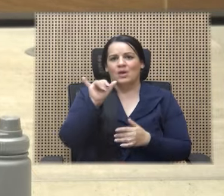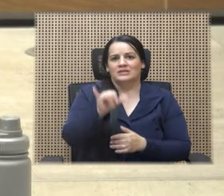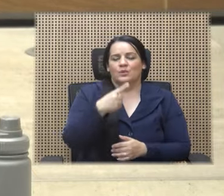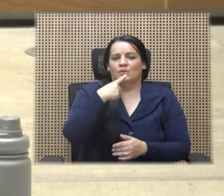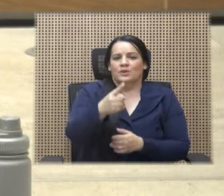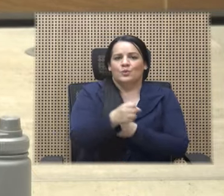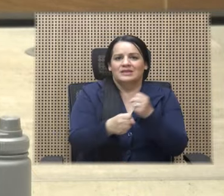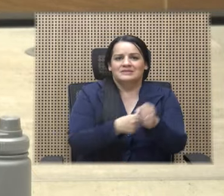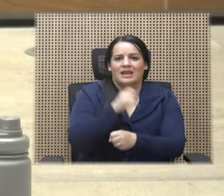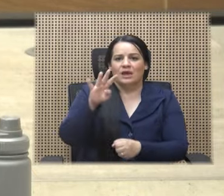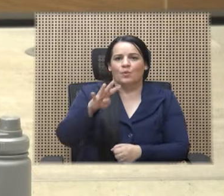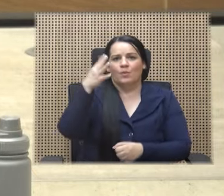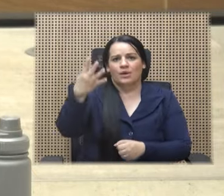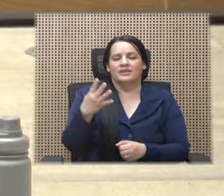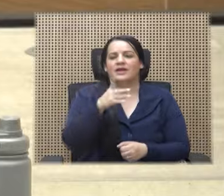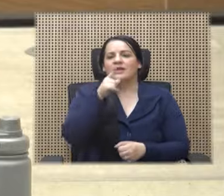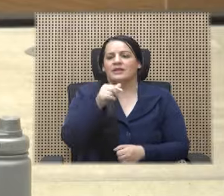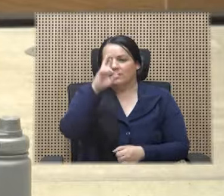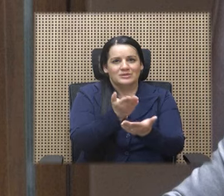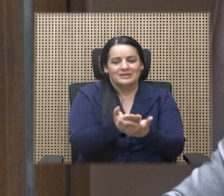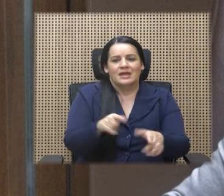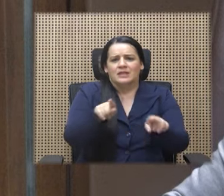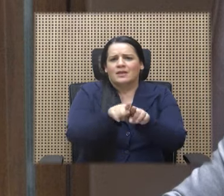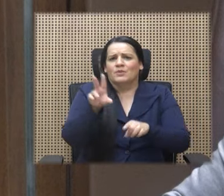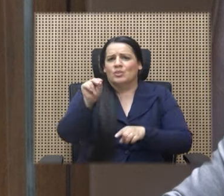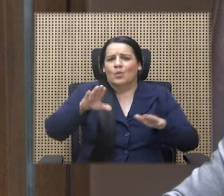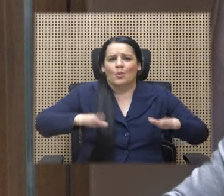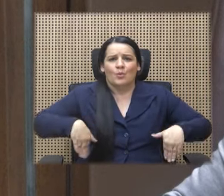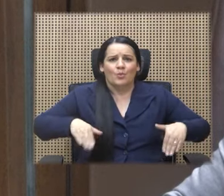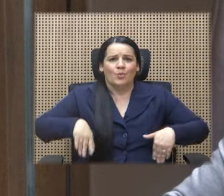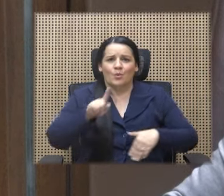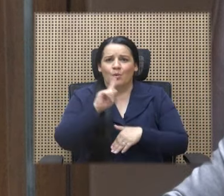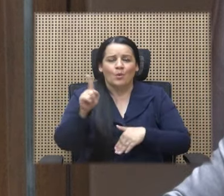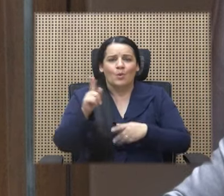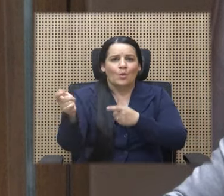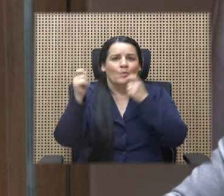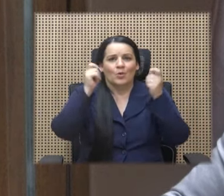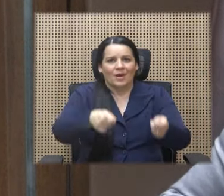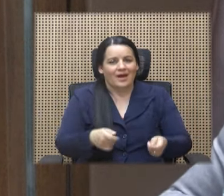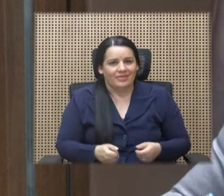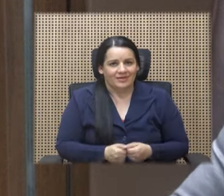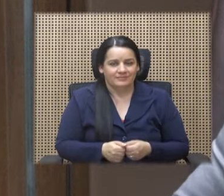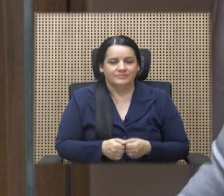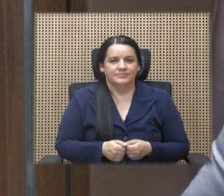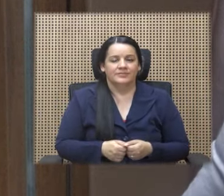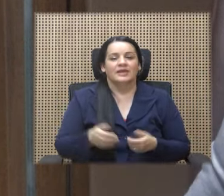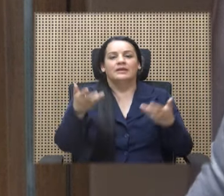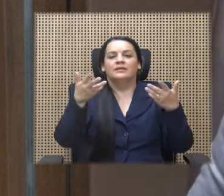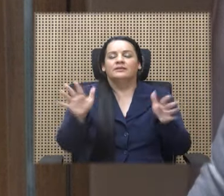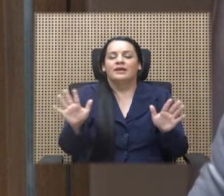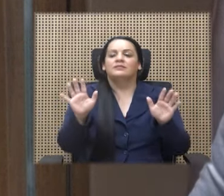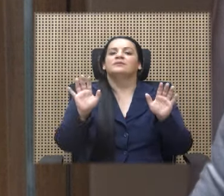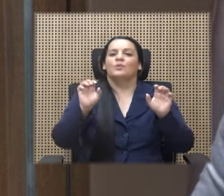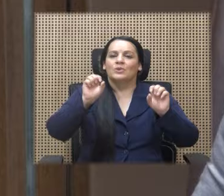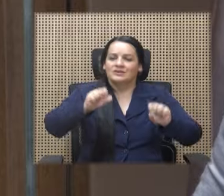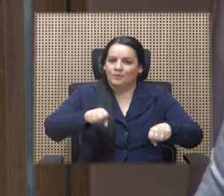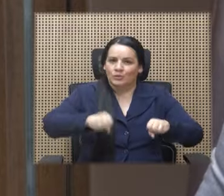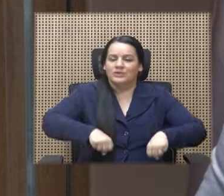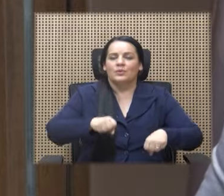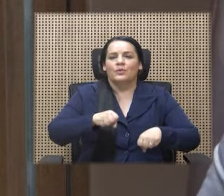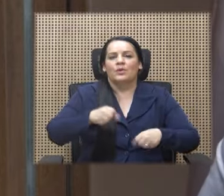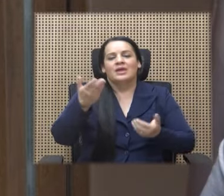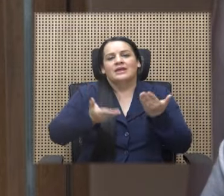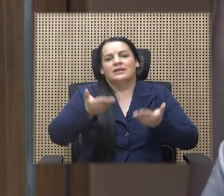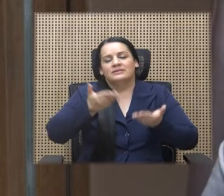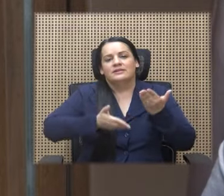constitucional a quien respetamos en todos sus extremos la Vocero de la bancada social cristiana María Marta Carballo Arce también cuestionó